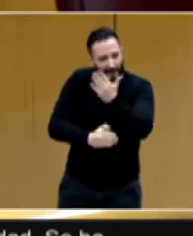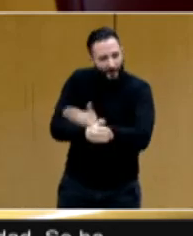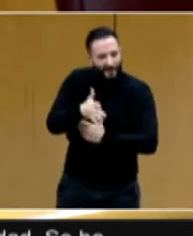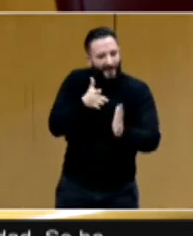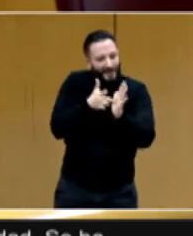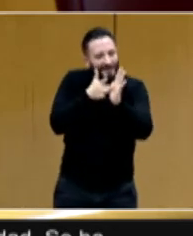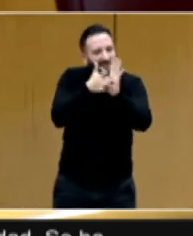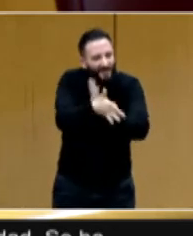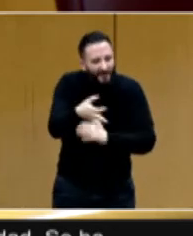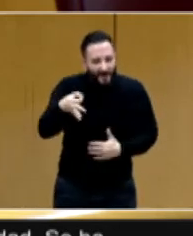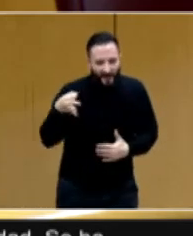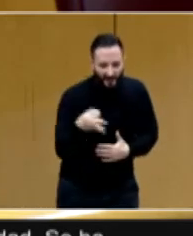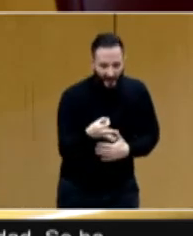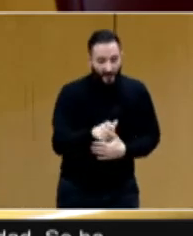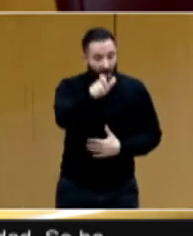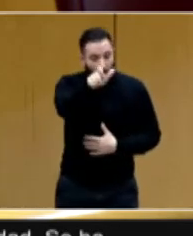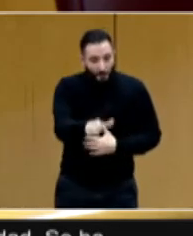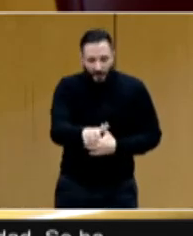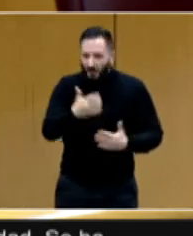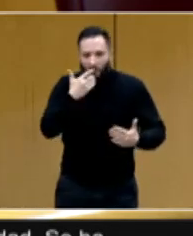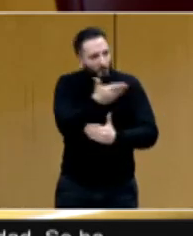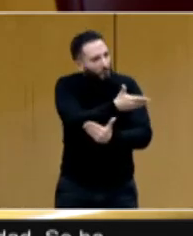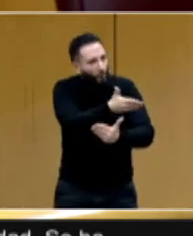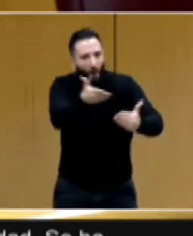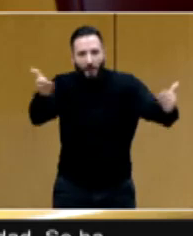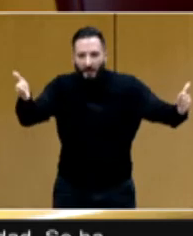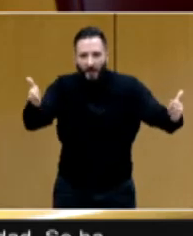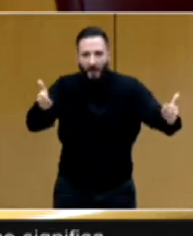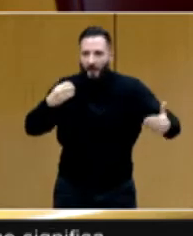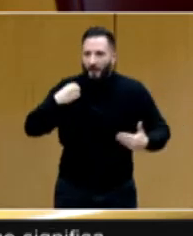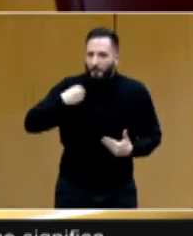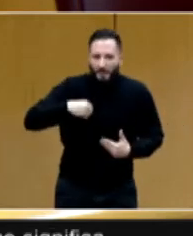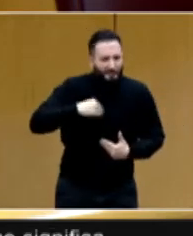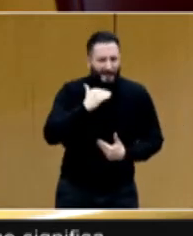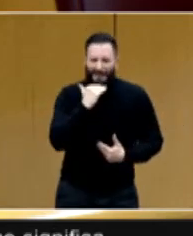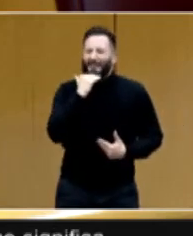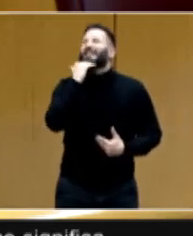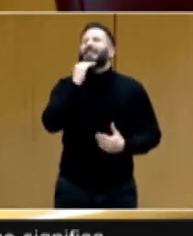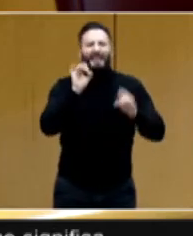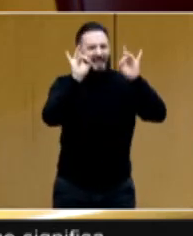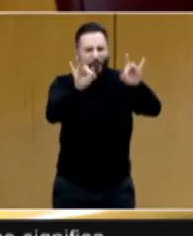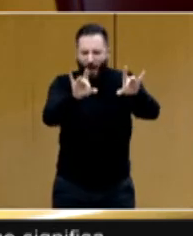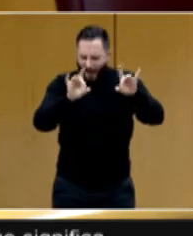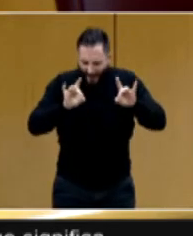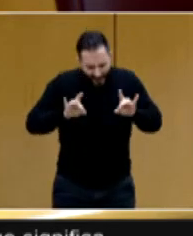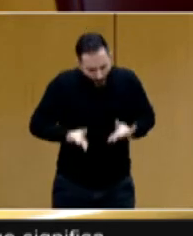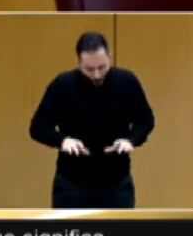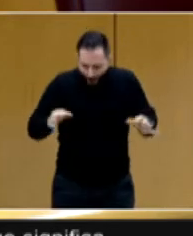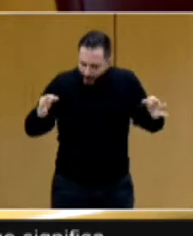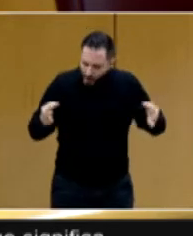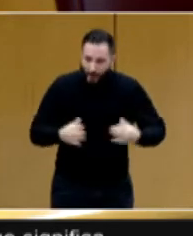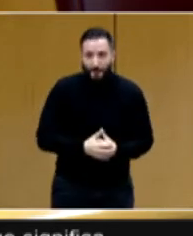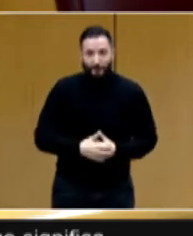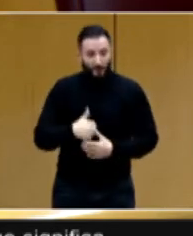que es tener a una persona como cualquier otra con la misma dignidad que cualquier ser humano Me